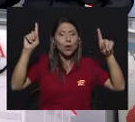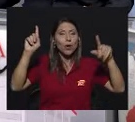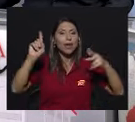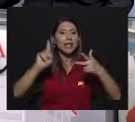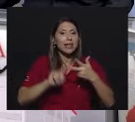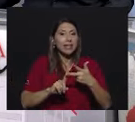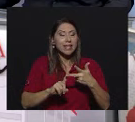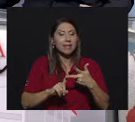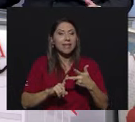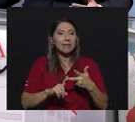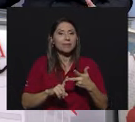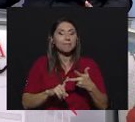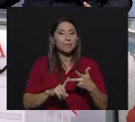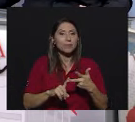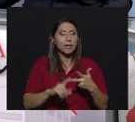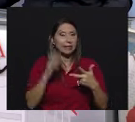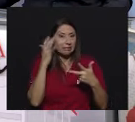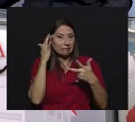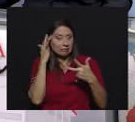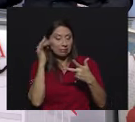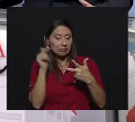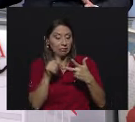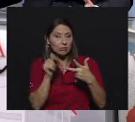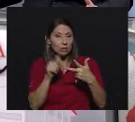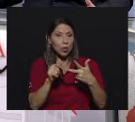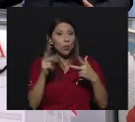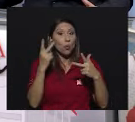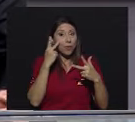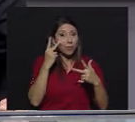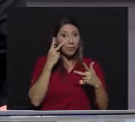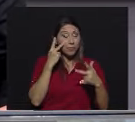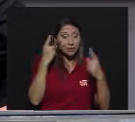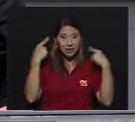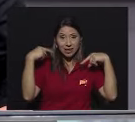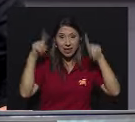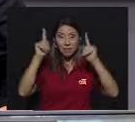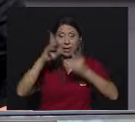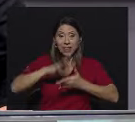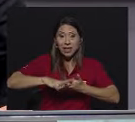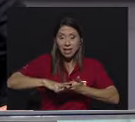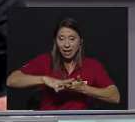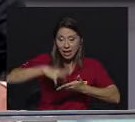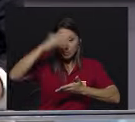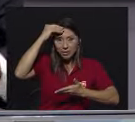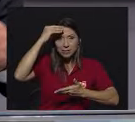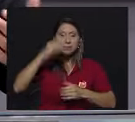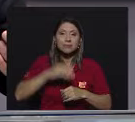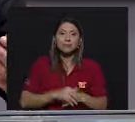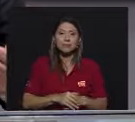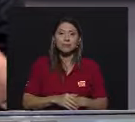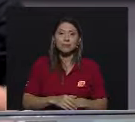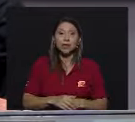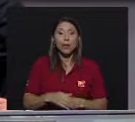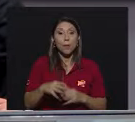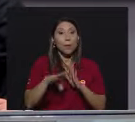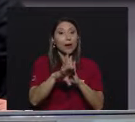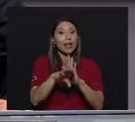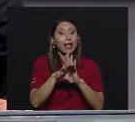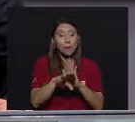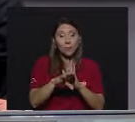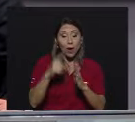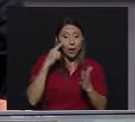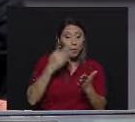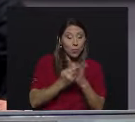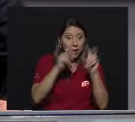allá, y para mí lo más preocupante, es cuando vemos el tema de logros de aprendizaje. Por ejemplo, aquí encontramos pruebas